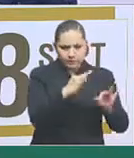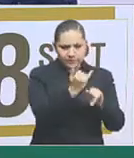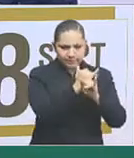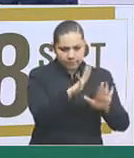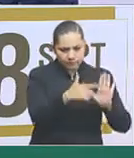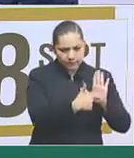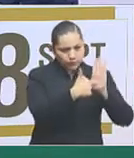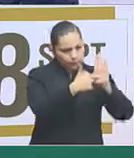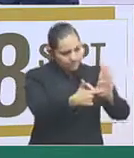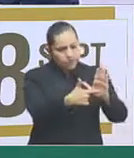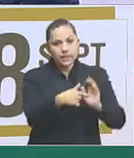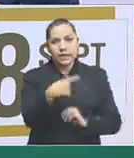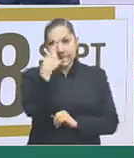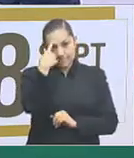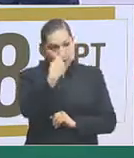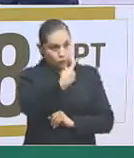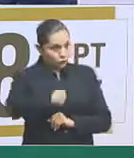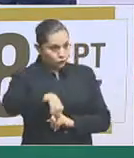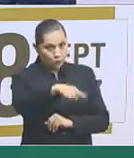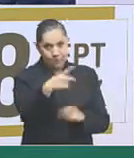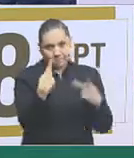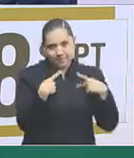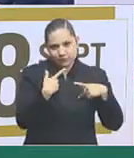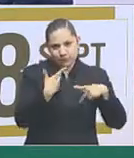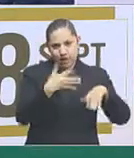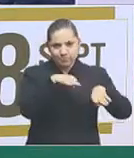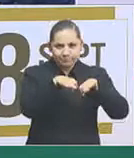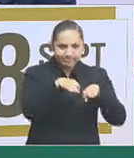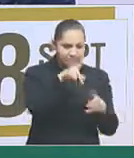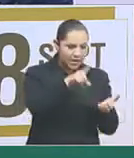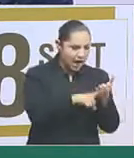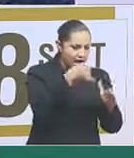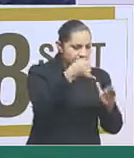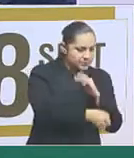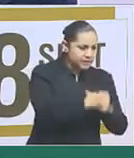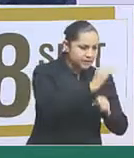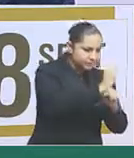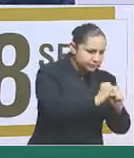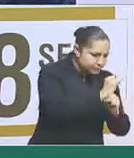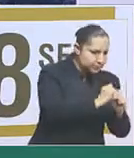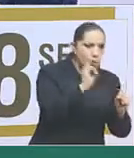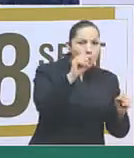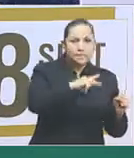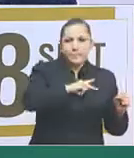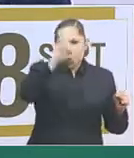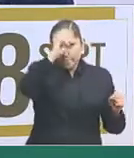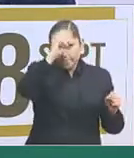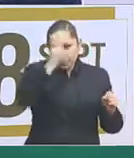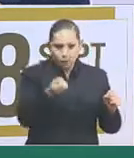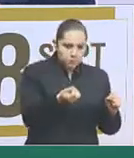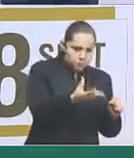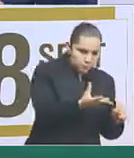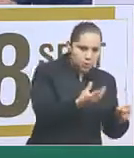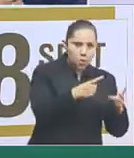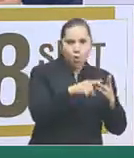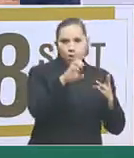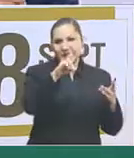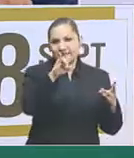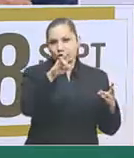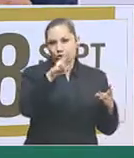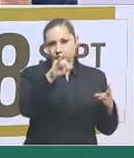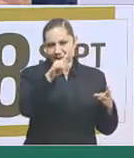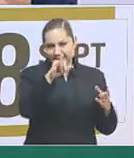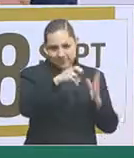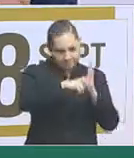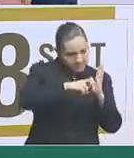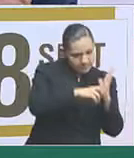dedicamos de alguna forma el periodismo de manera colateral ya sea como opinadores editorialistas o como reporteros que nos